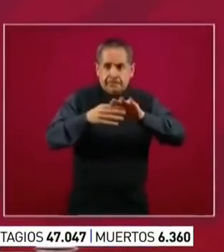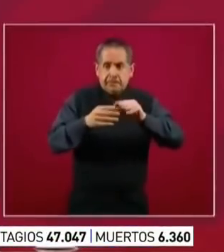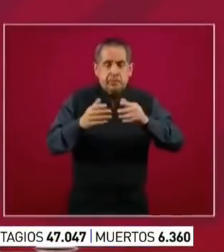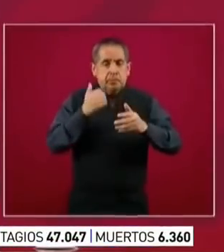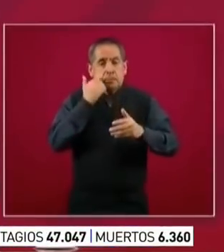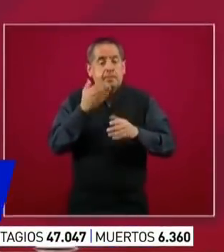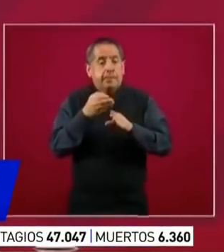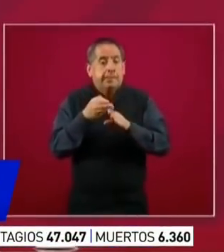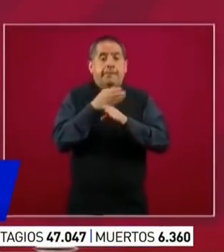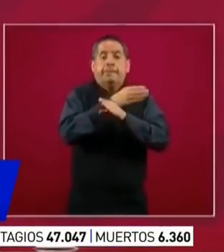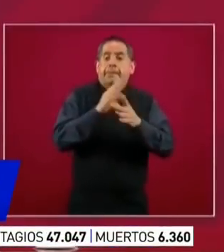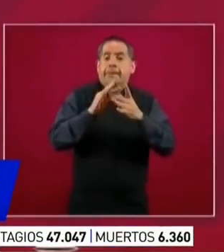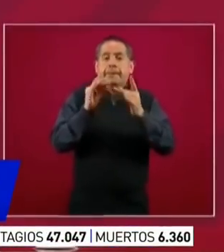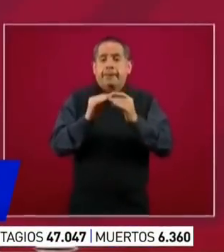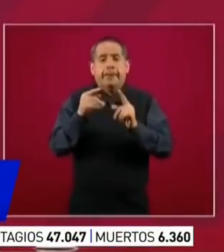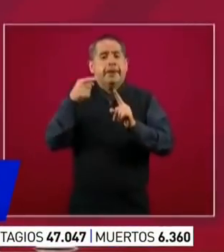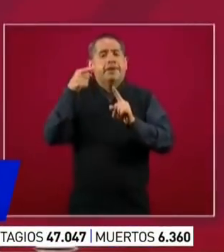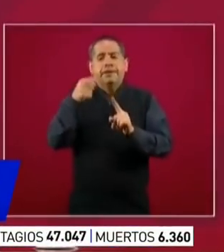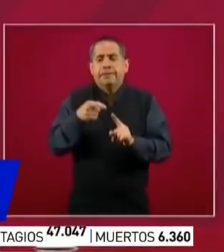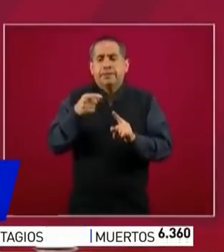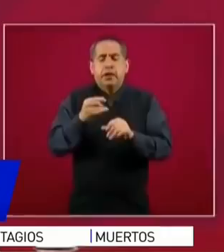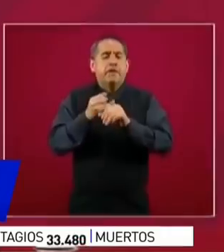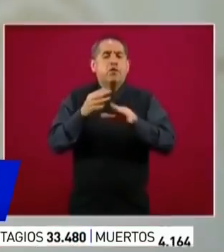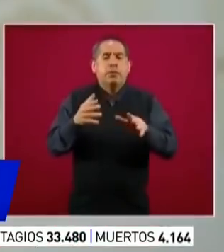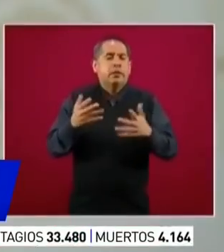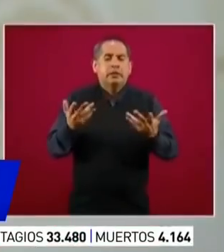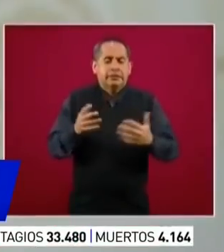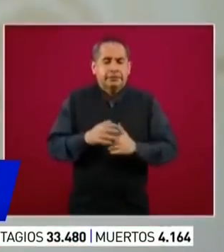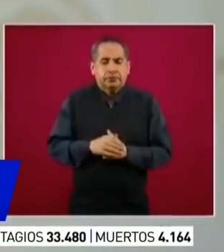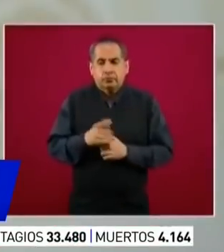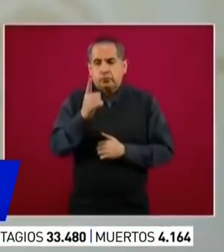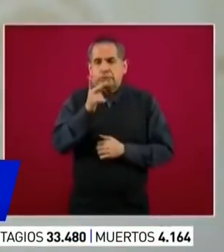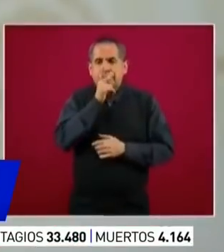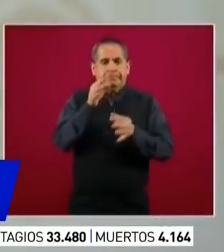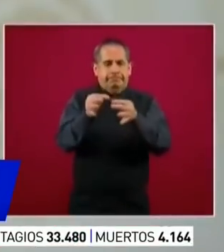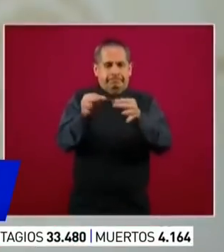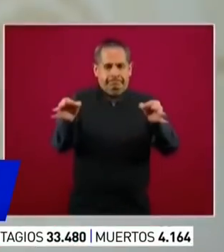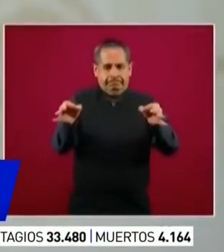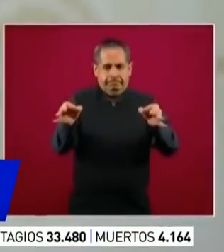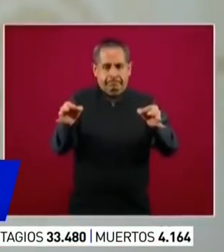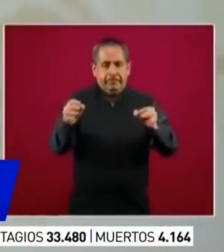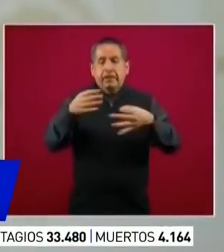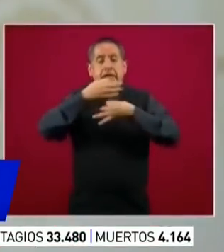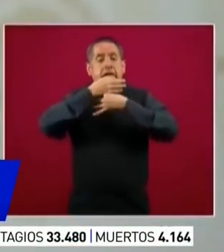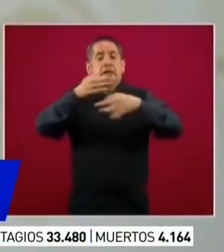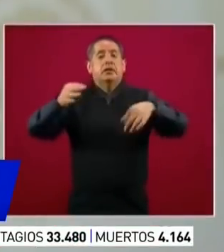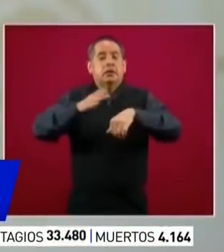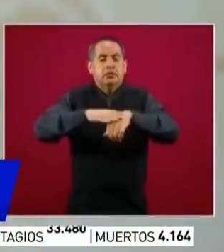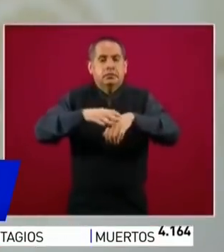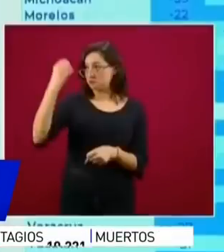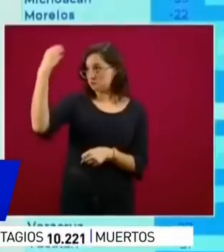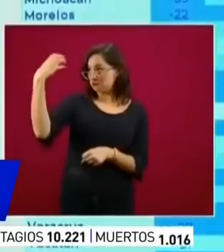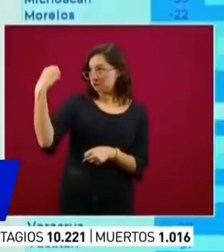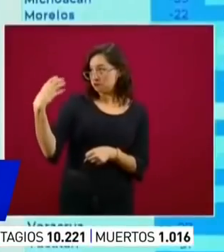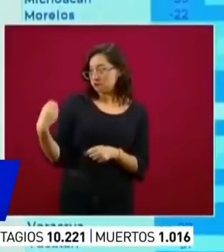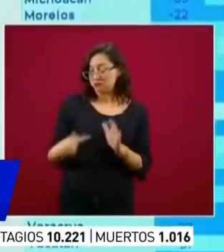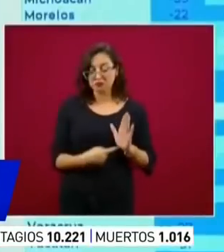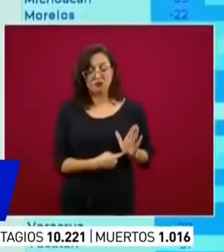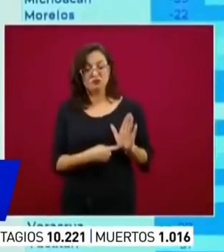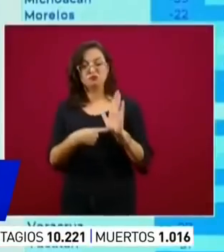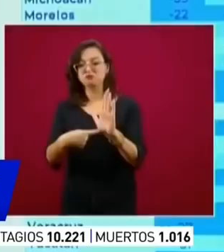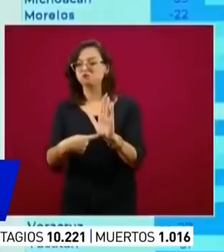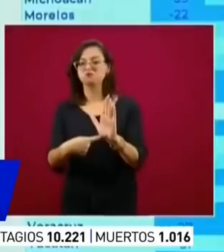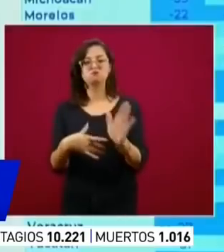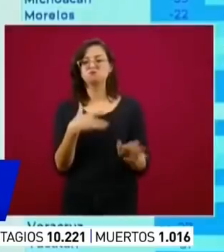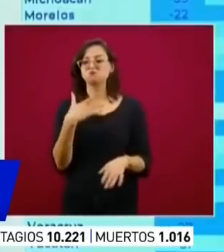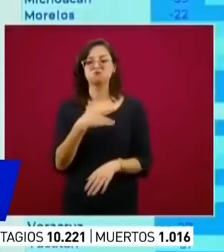anticipar cuál es el sentido de este informe técnico en una frase. El mensaje es de preocupación. Decidimos hoy